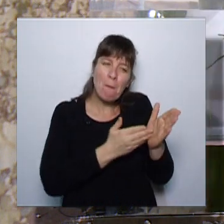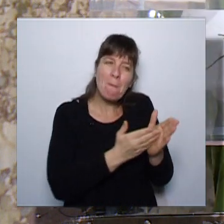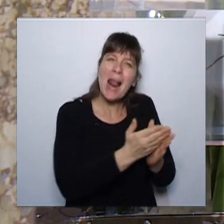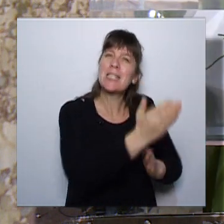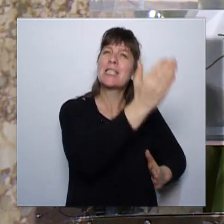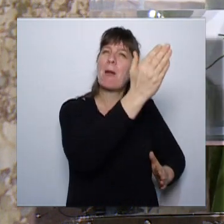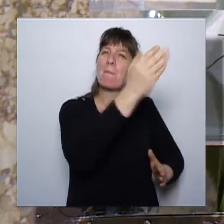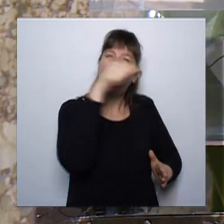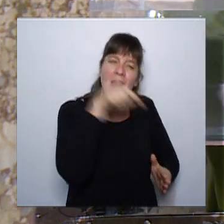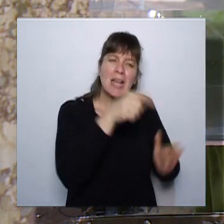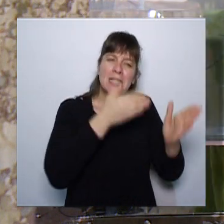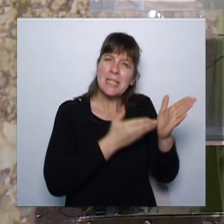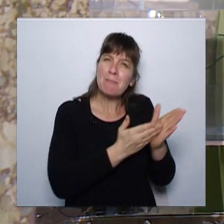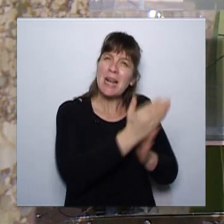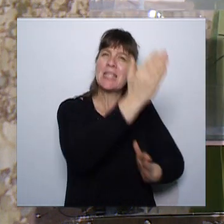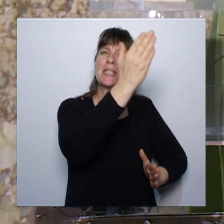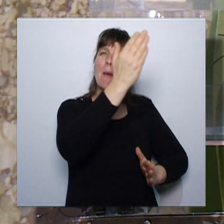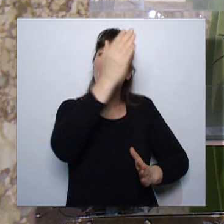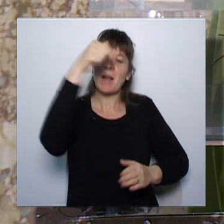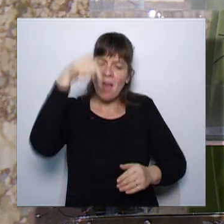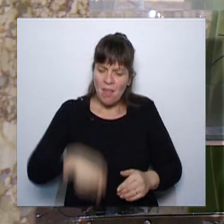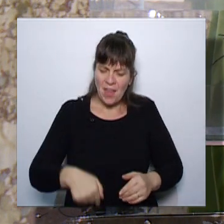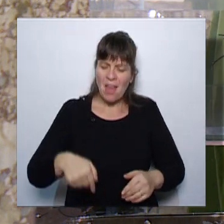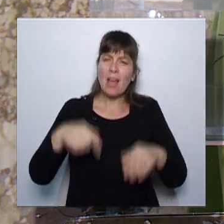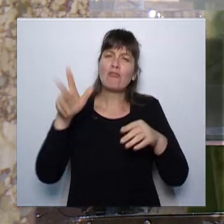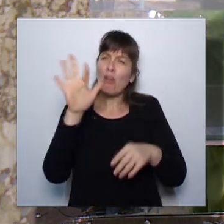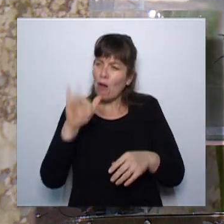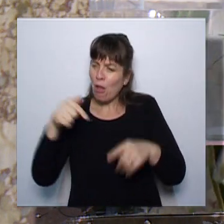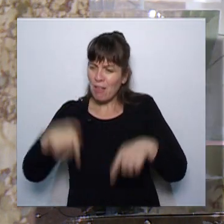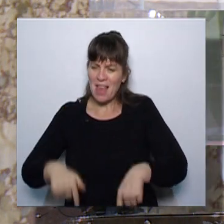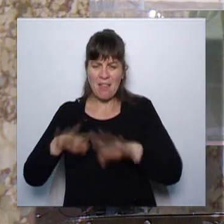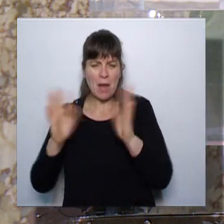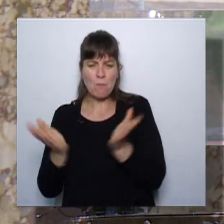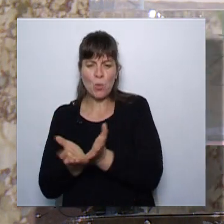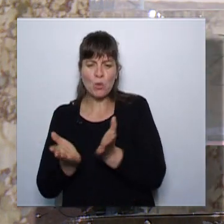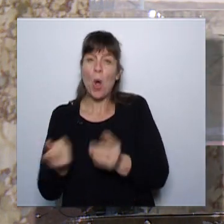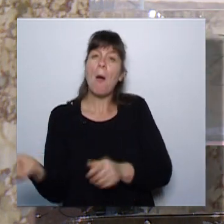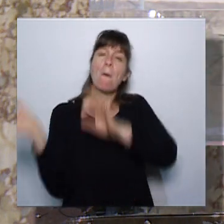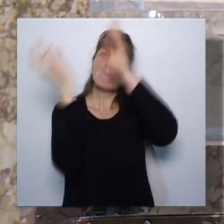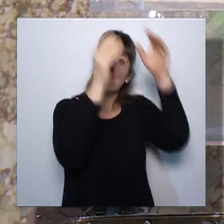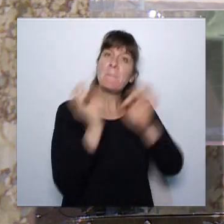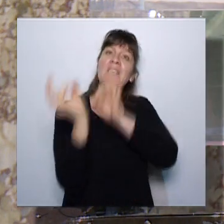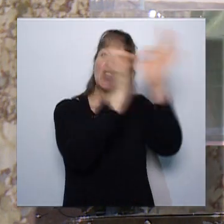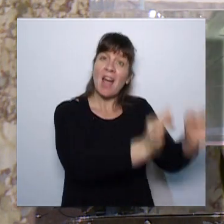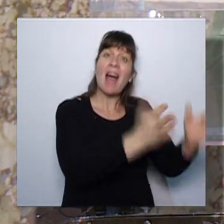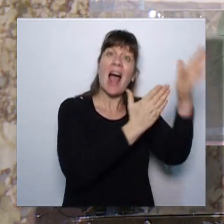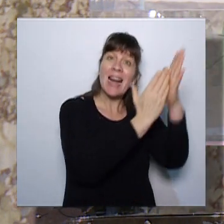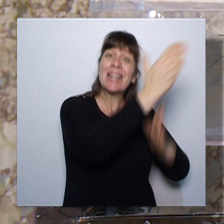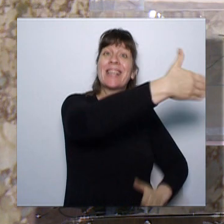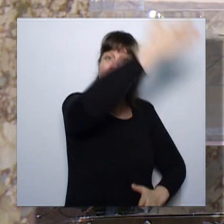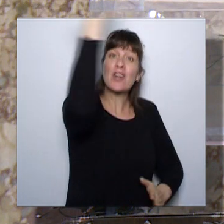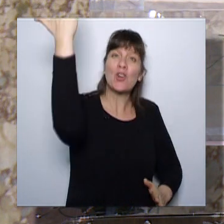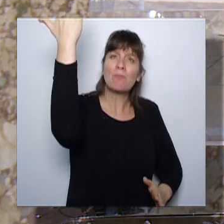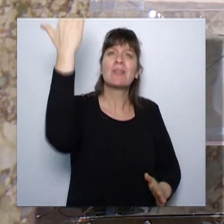trascendencia de que en ese pasar de lo temporal a lo eterno también participe en ellos que